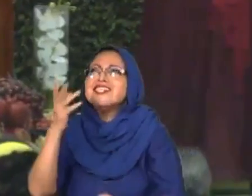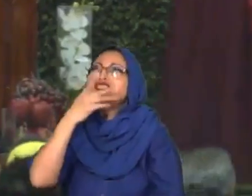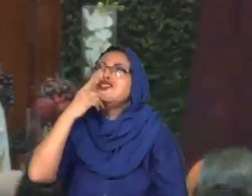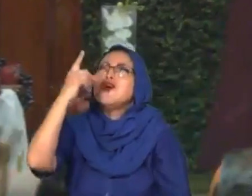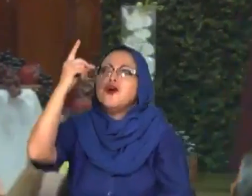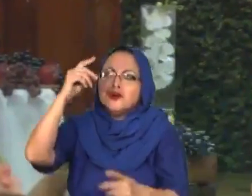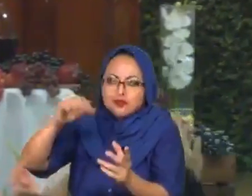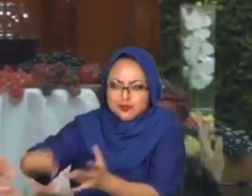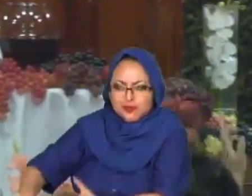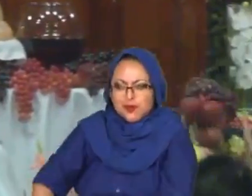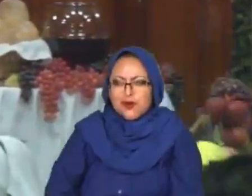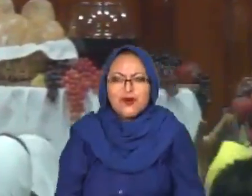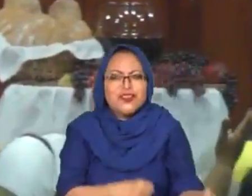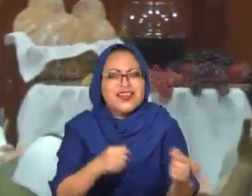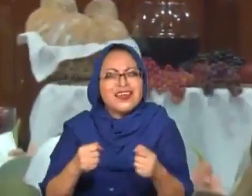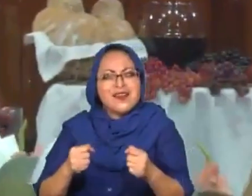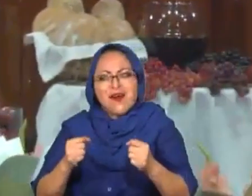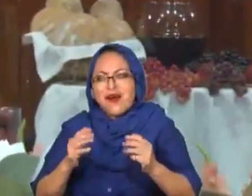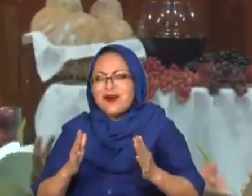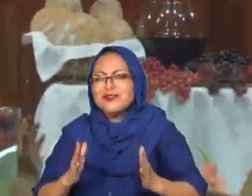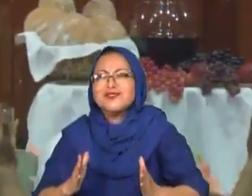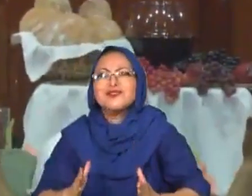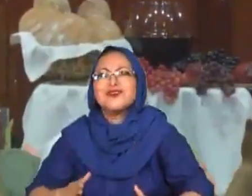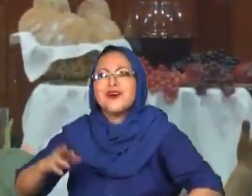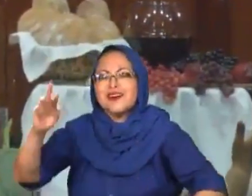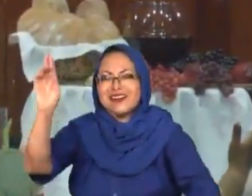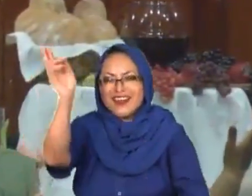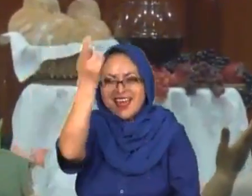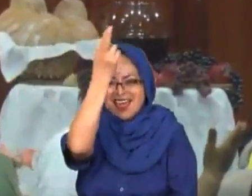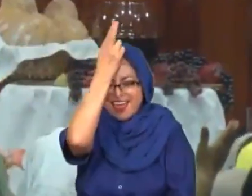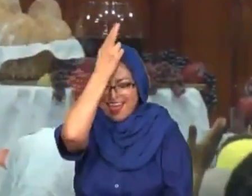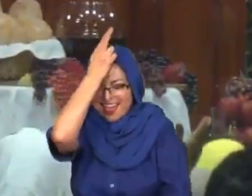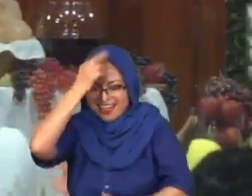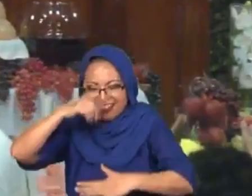Dios omnipotente, Rey de